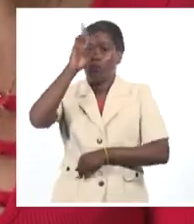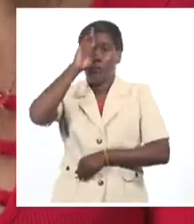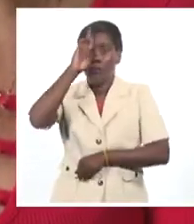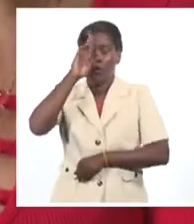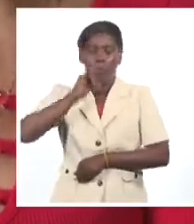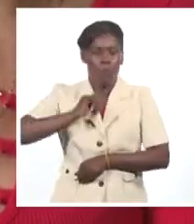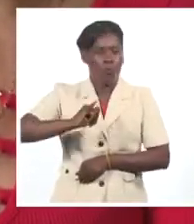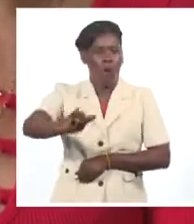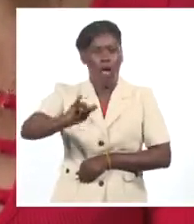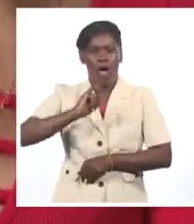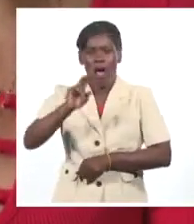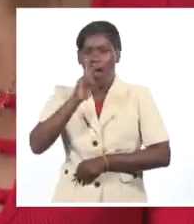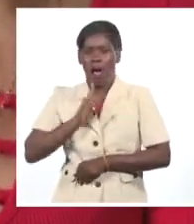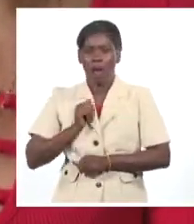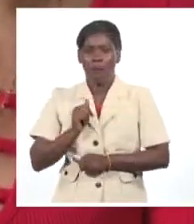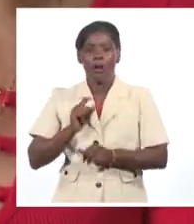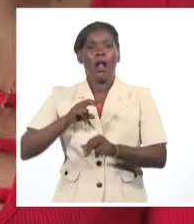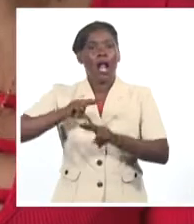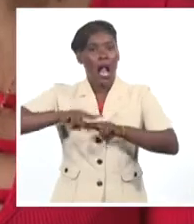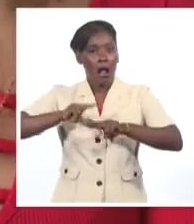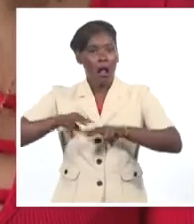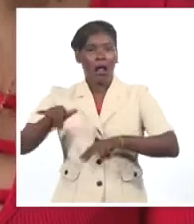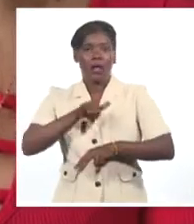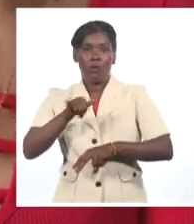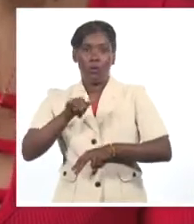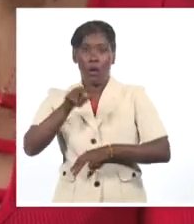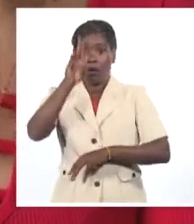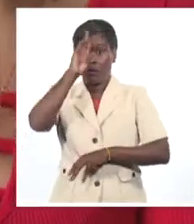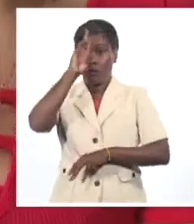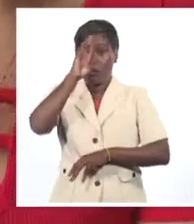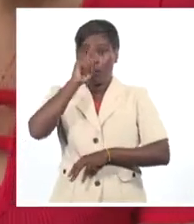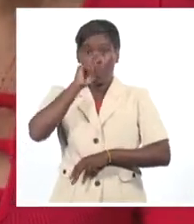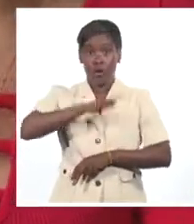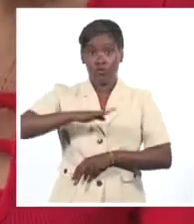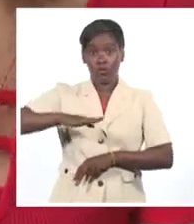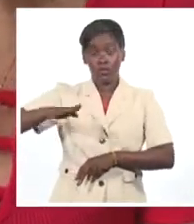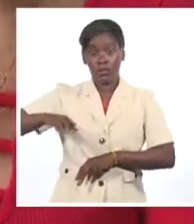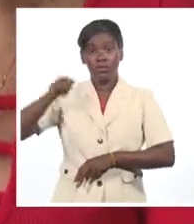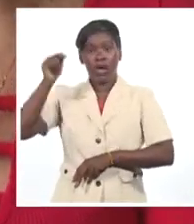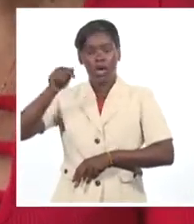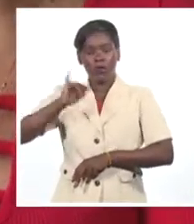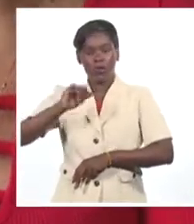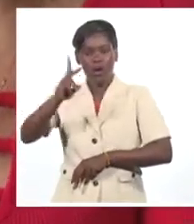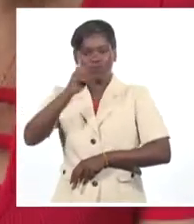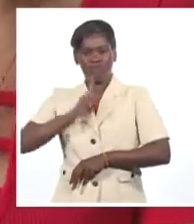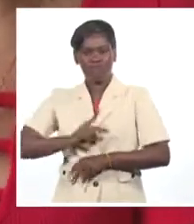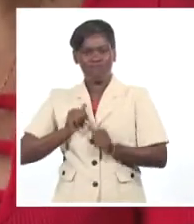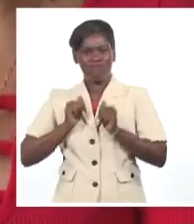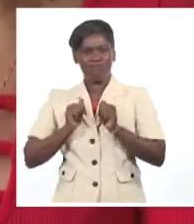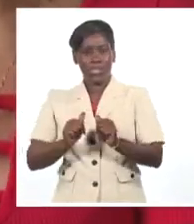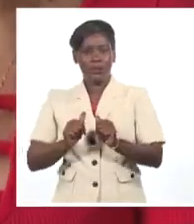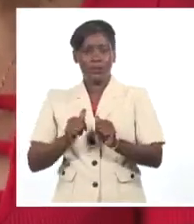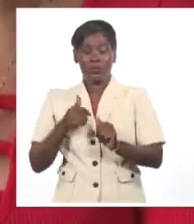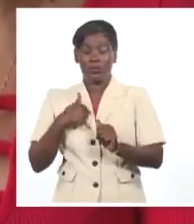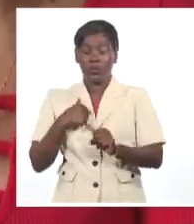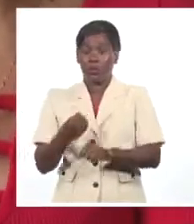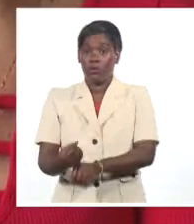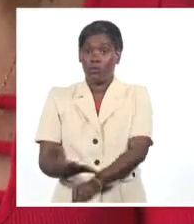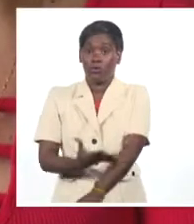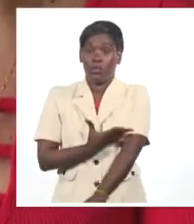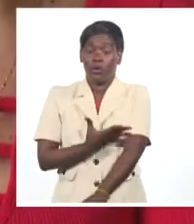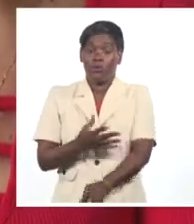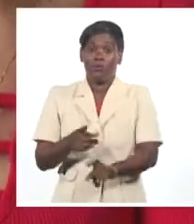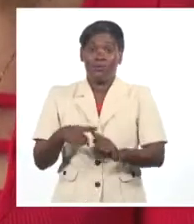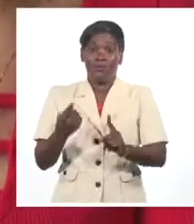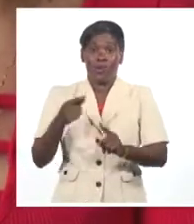también a 2 hospitales y ha tenido las mejores atenciones en el Fran País y en el Julito Díaz. Y entonces, ¿qué voy a decir? Está vivo gracias a